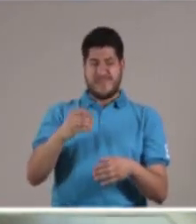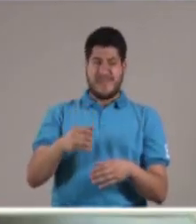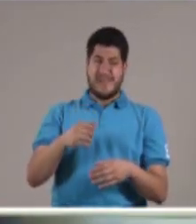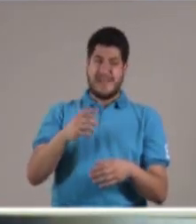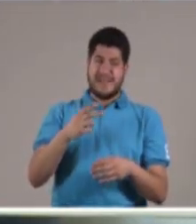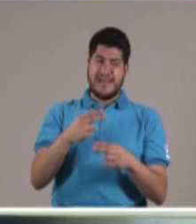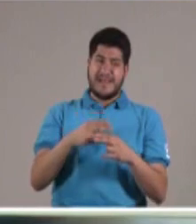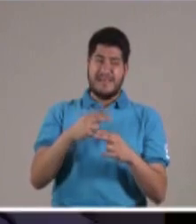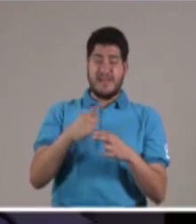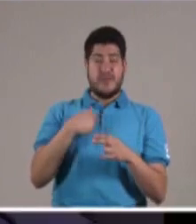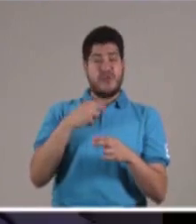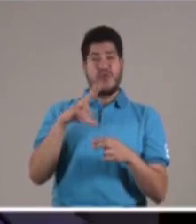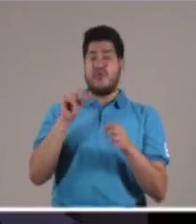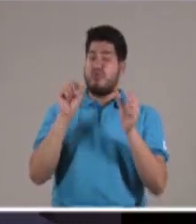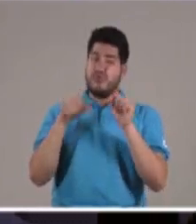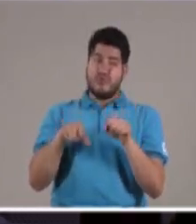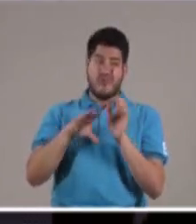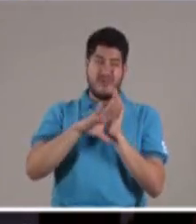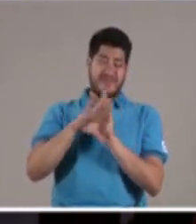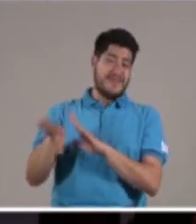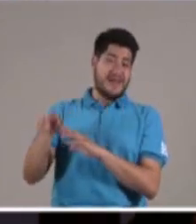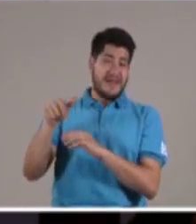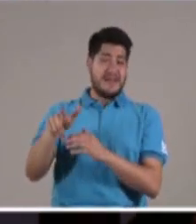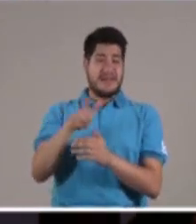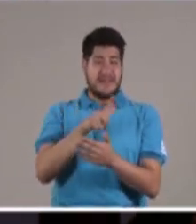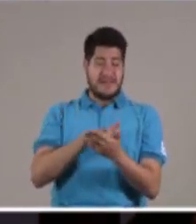dejar este lugar